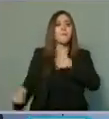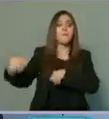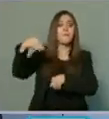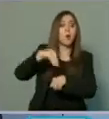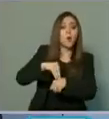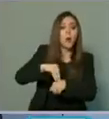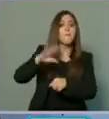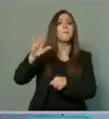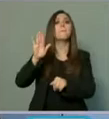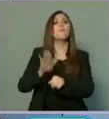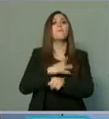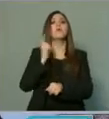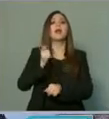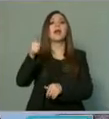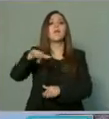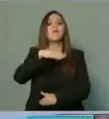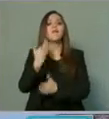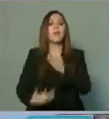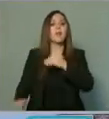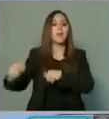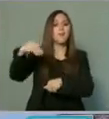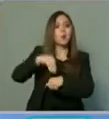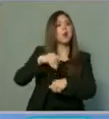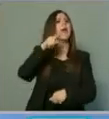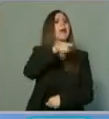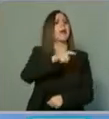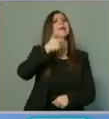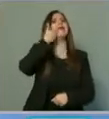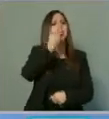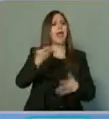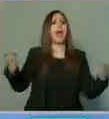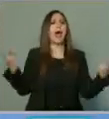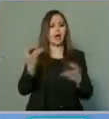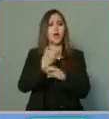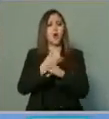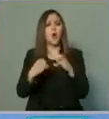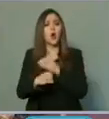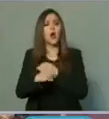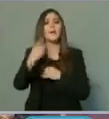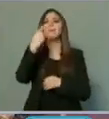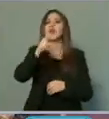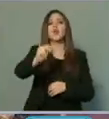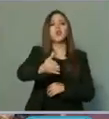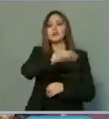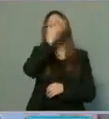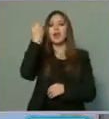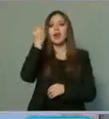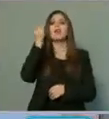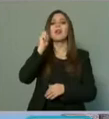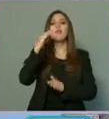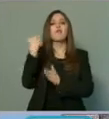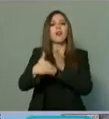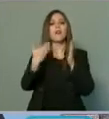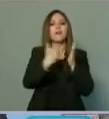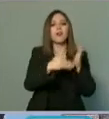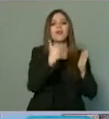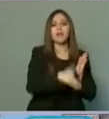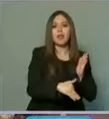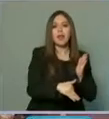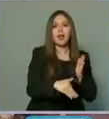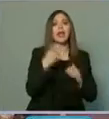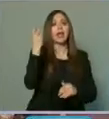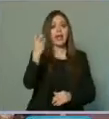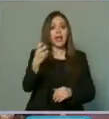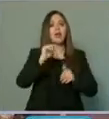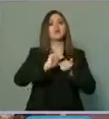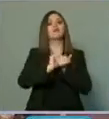por desconocimiento. Entonces, tiene la buena actitud, el entusiasmo, pero no lo está haciendo porque necesita aprender algo. Entonces, esas